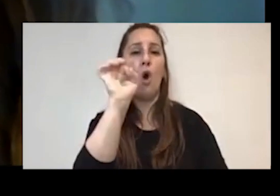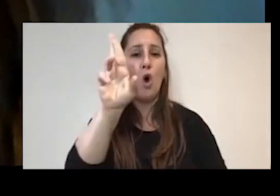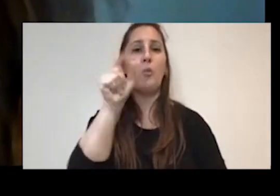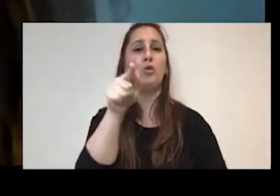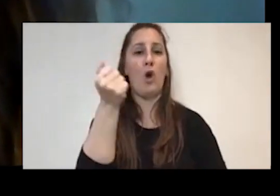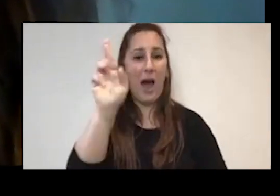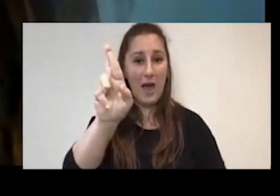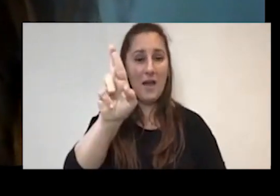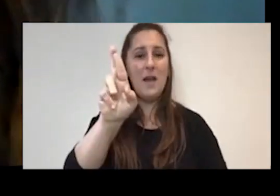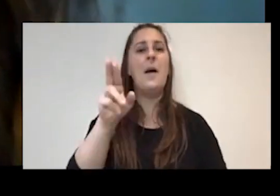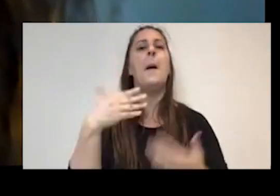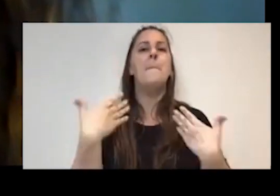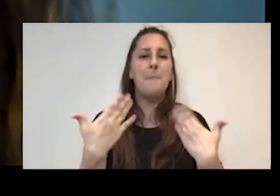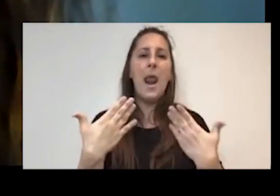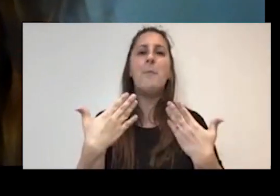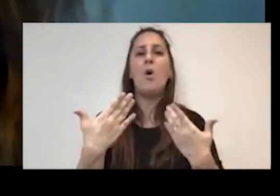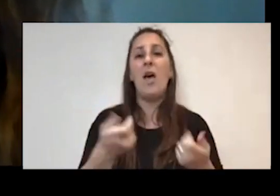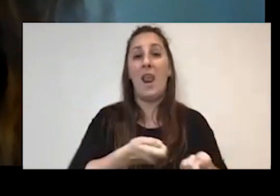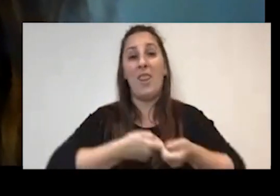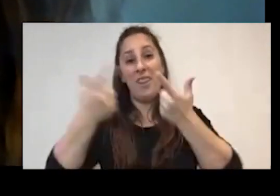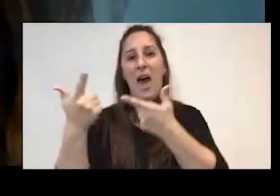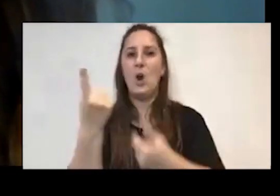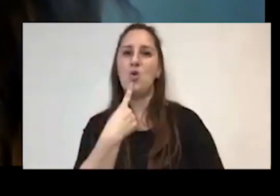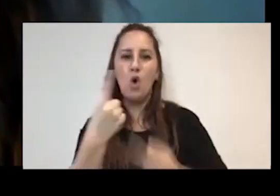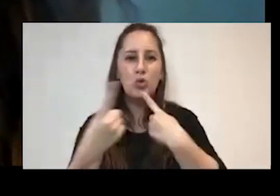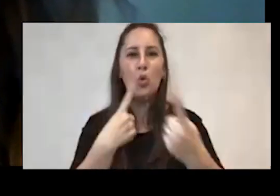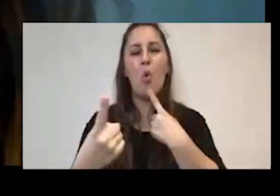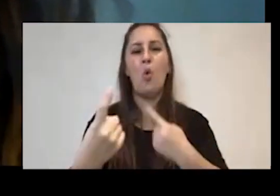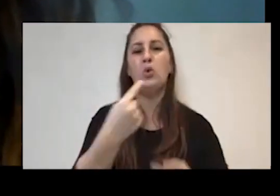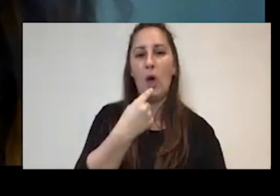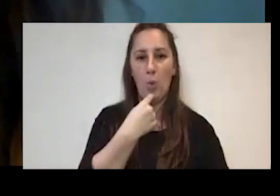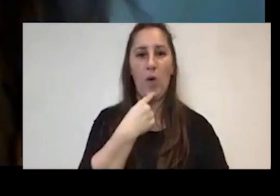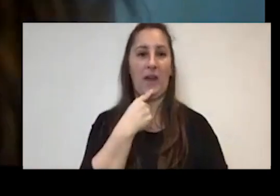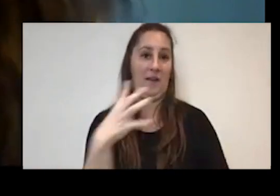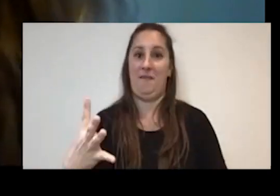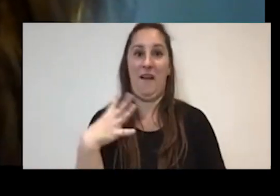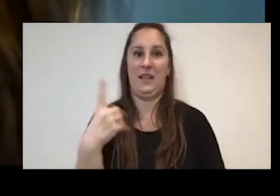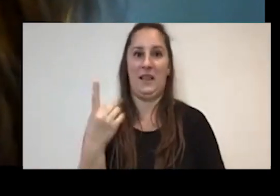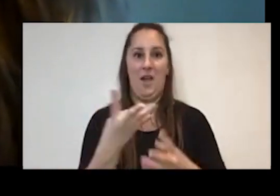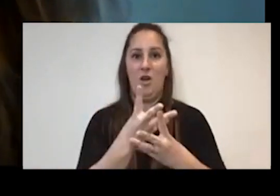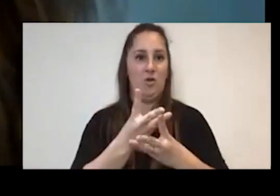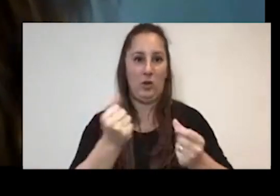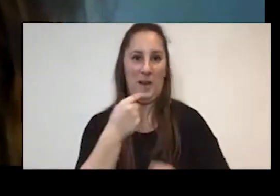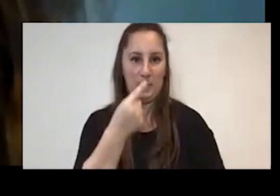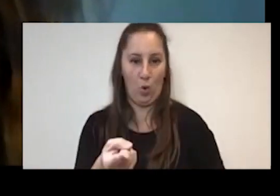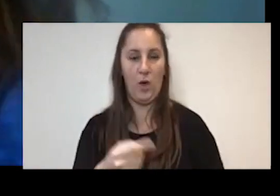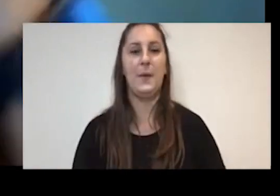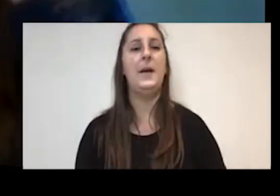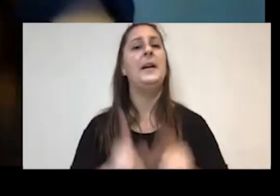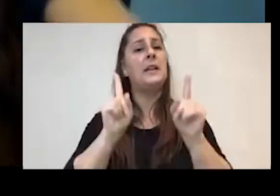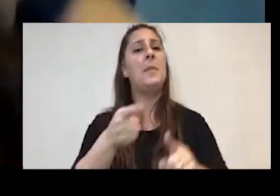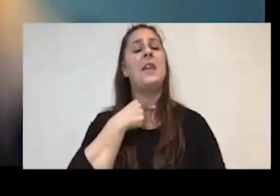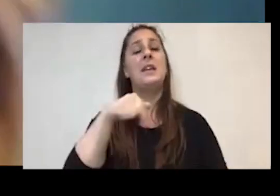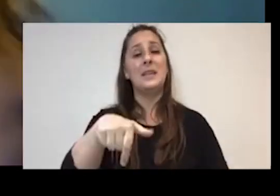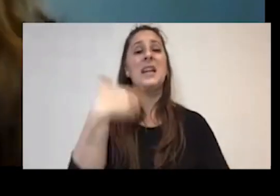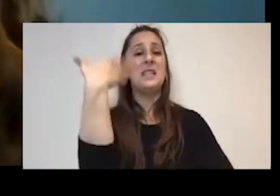comisiondiscapacidad@aefip.org.ar para después trasladar aquellas consultas o preguntas que queden pendientes. También, bueno, quería recordarles que esta